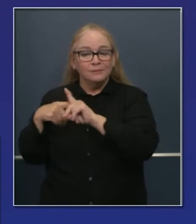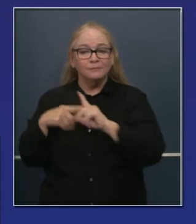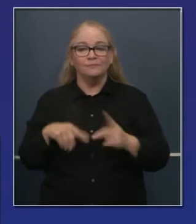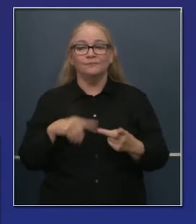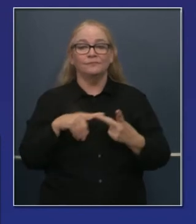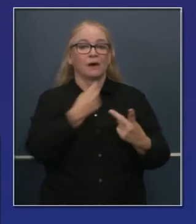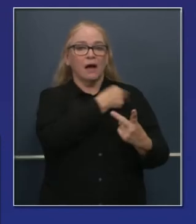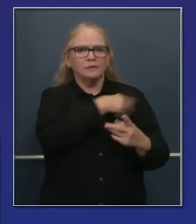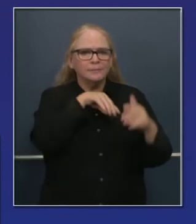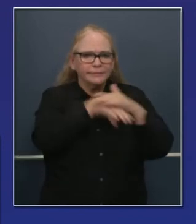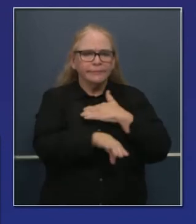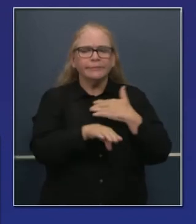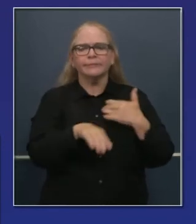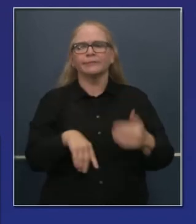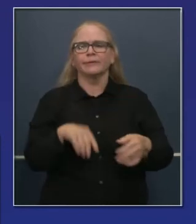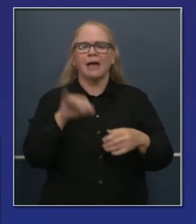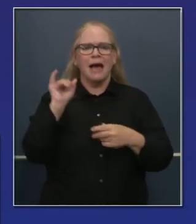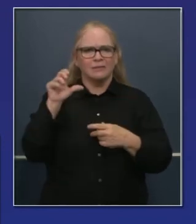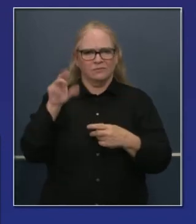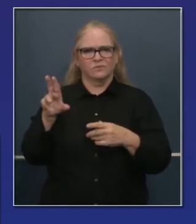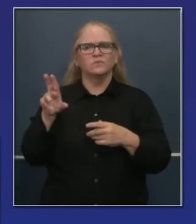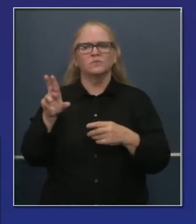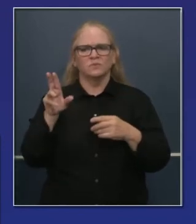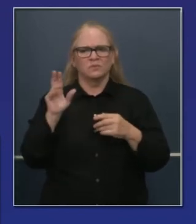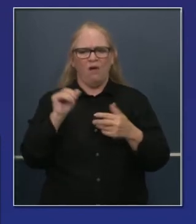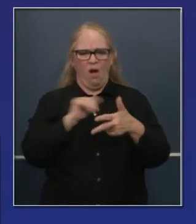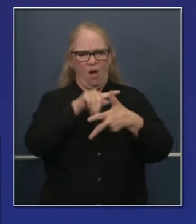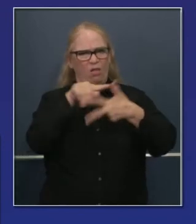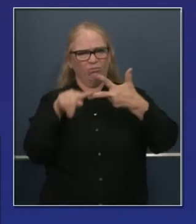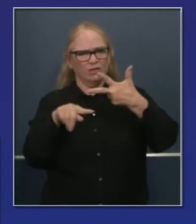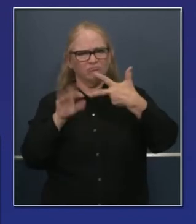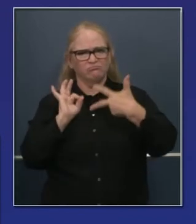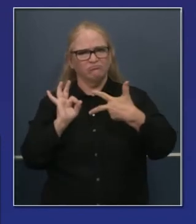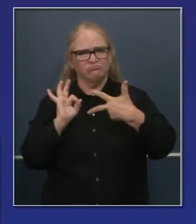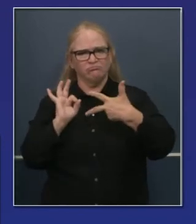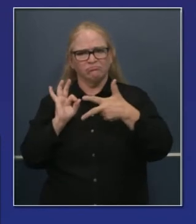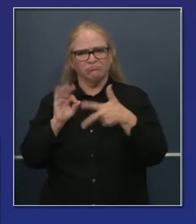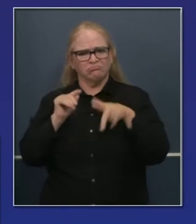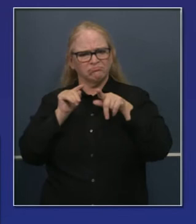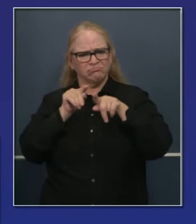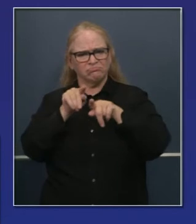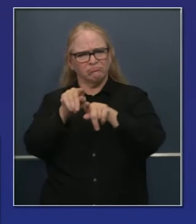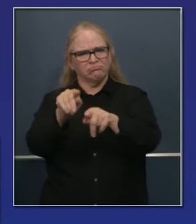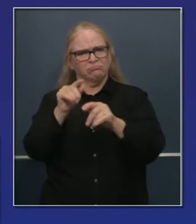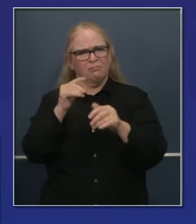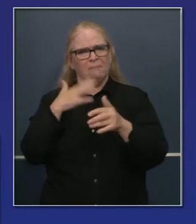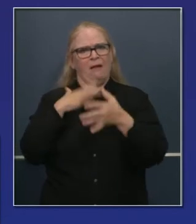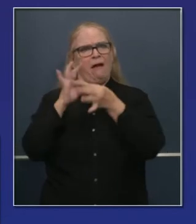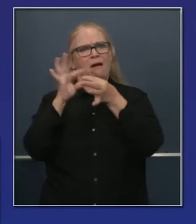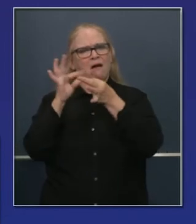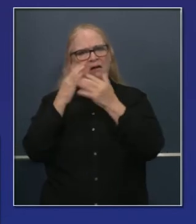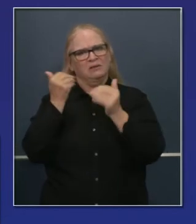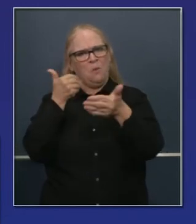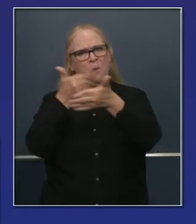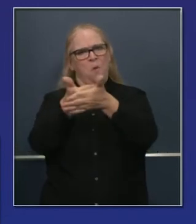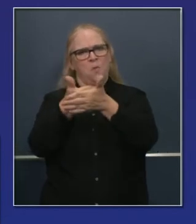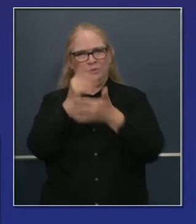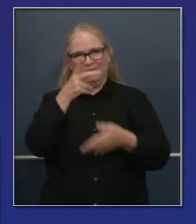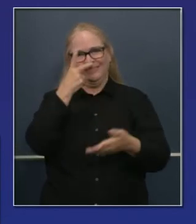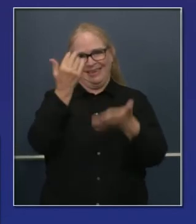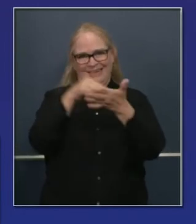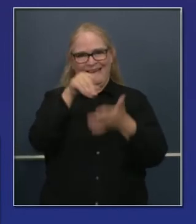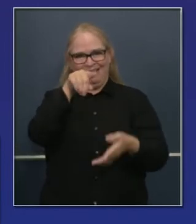ingresos a unidades de cuidados intensivos como van de baja también es una señal excelente cuando incluimos estos índices